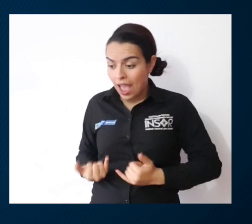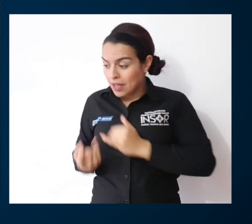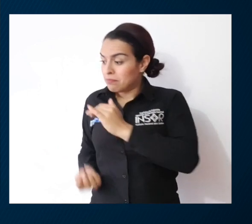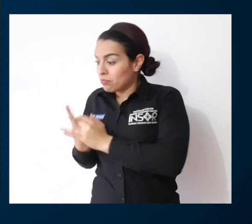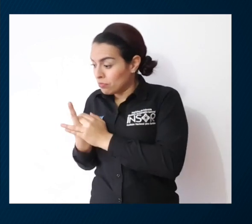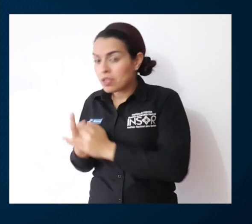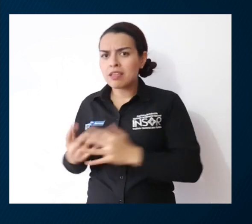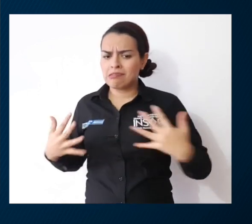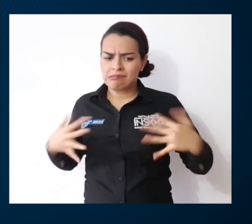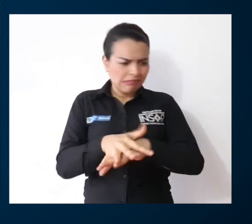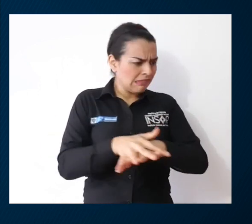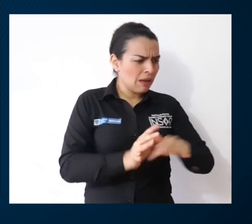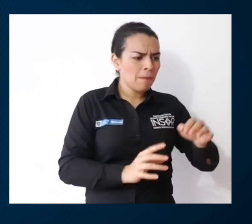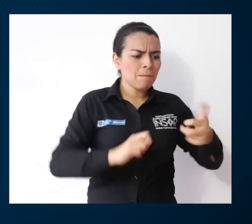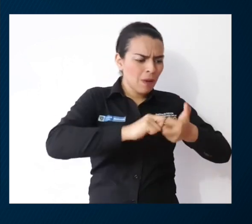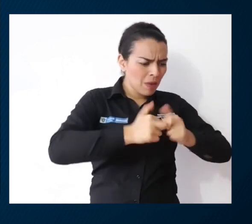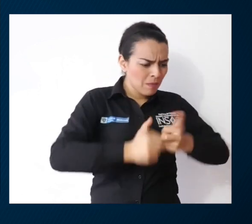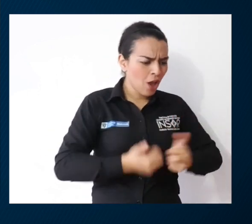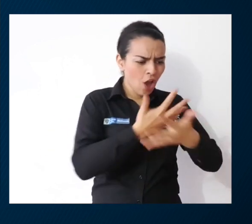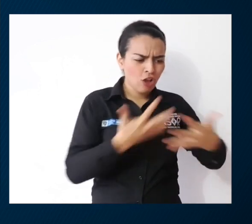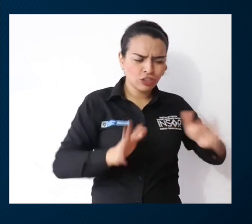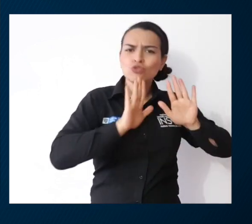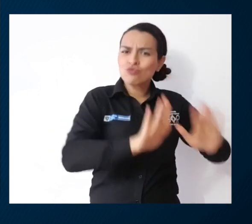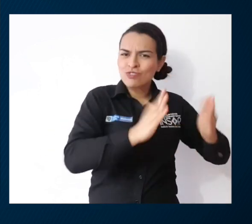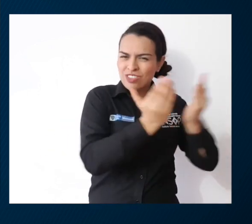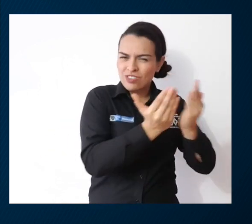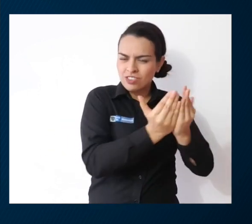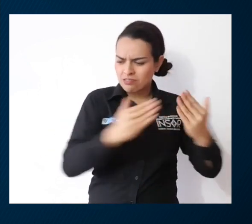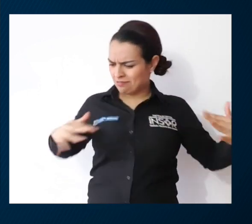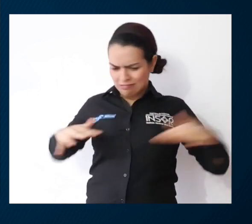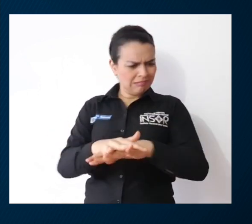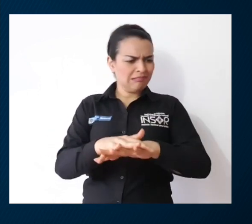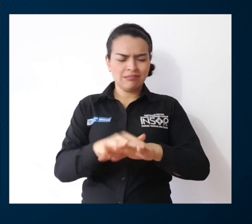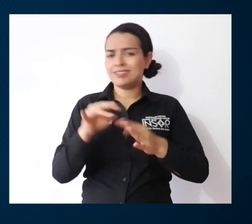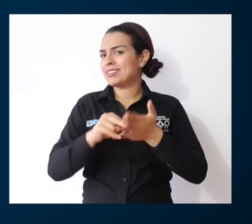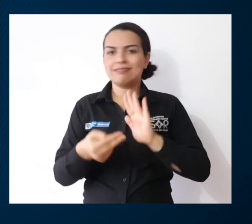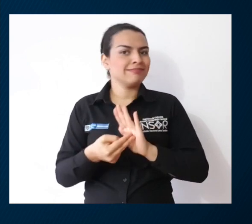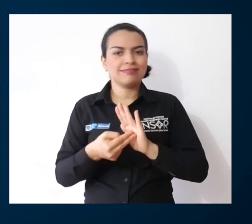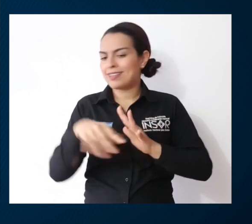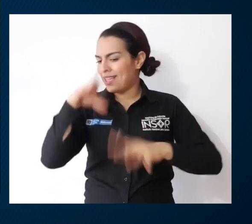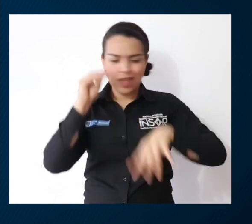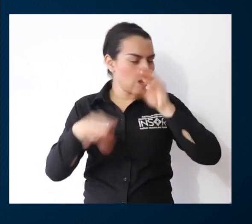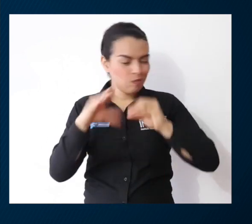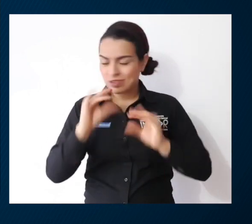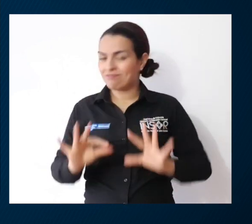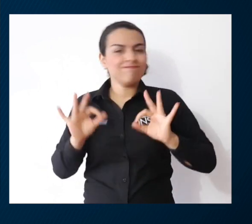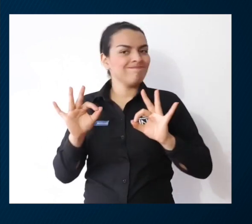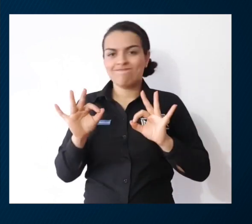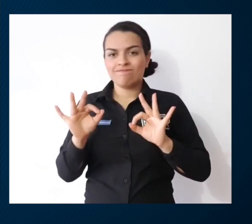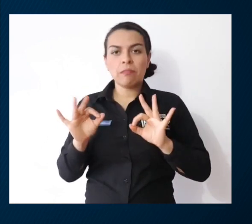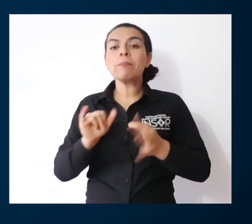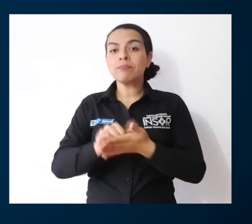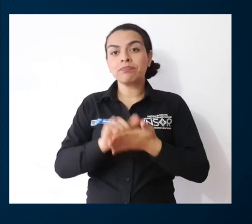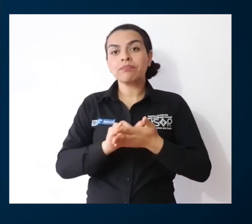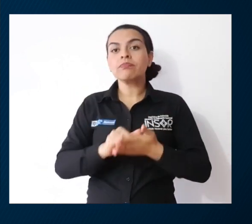los problemas estructurales de la educación lleva a pocos aprendizajes viables. Ahora, nosotros tenemos la enorme fortuna de